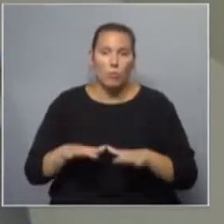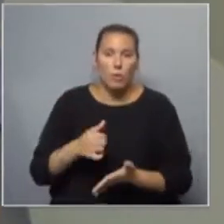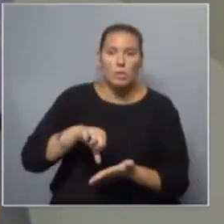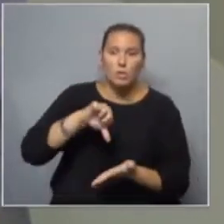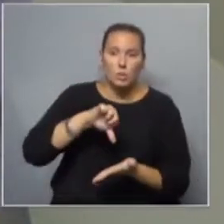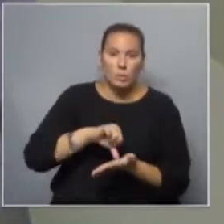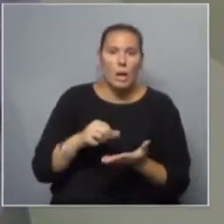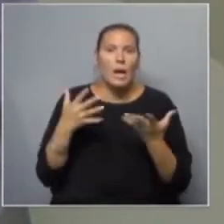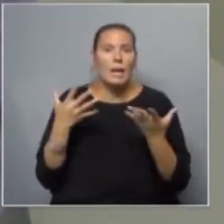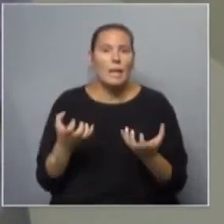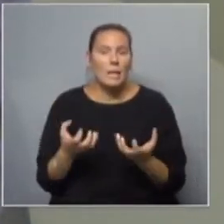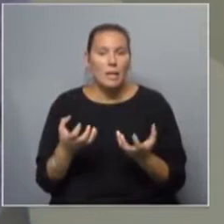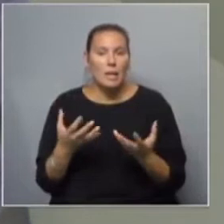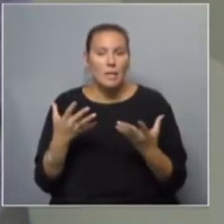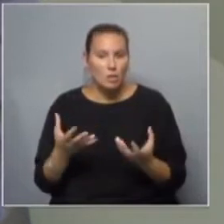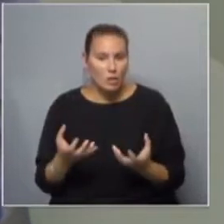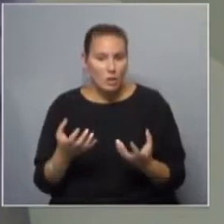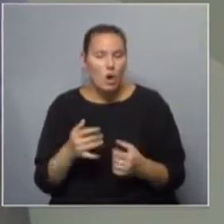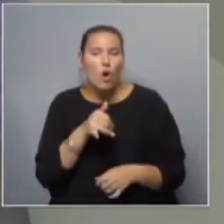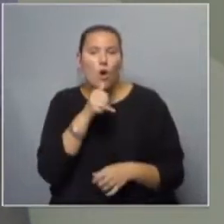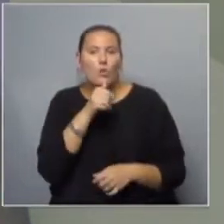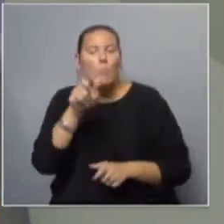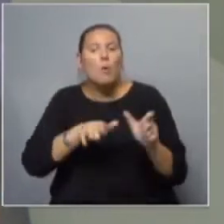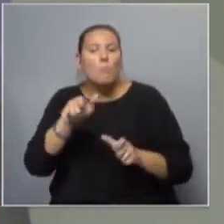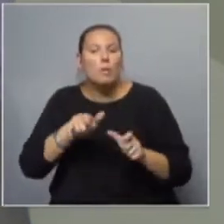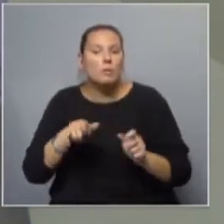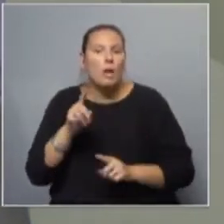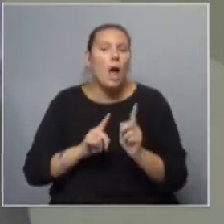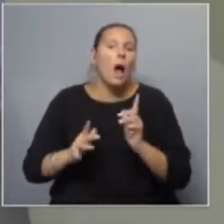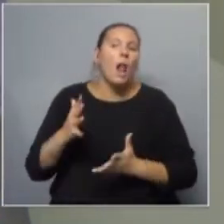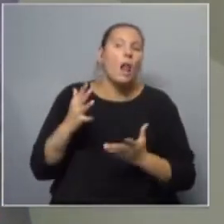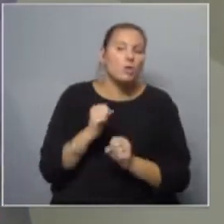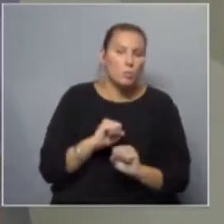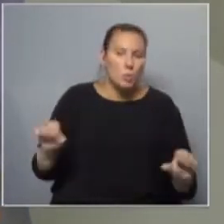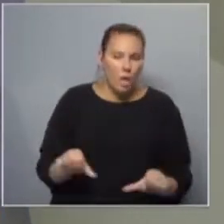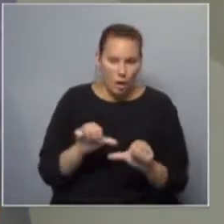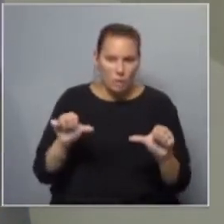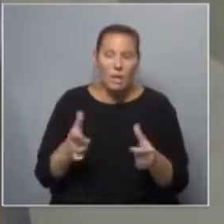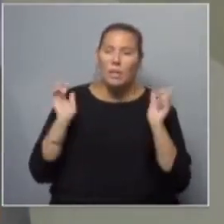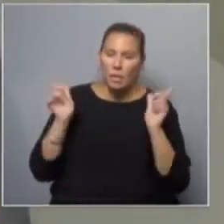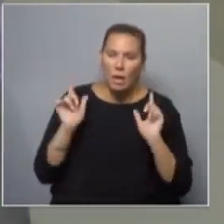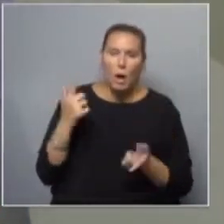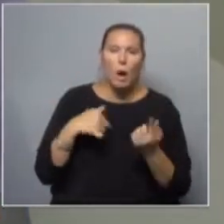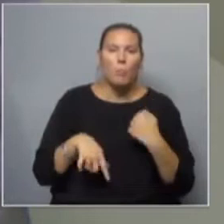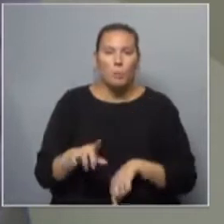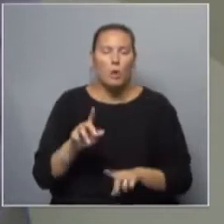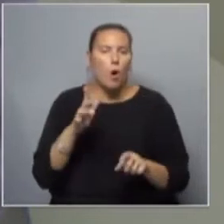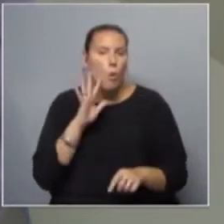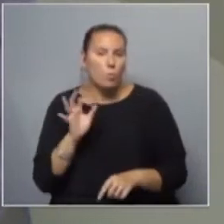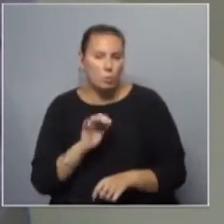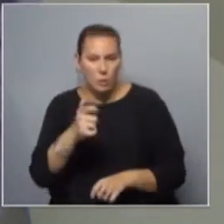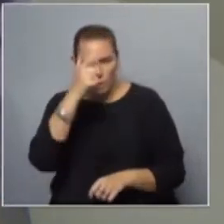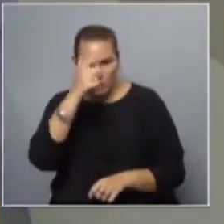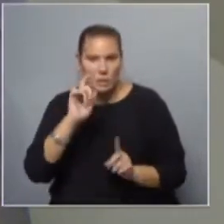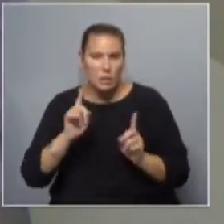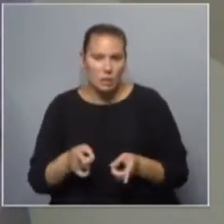ciudad y yo quiero que, bueno, le contemos a la gente algo que se pueda hacer de entretenimiento, pero que tenga la posibilidad de ser